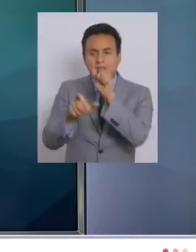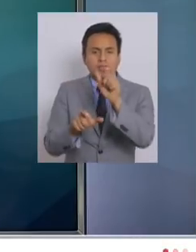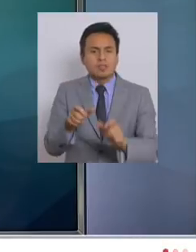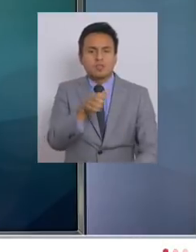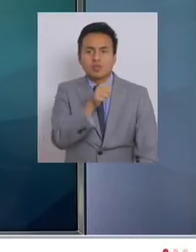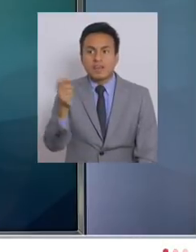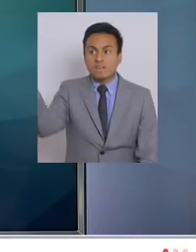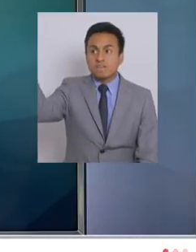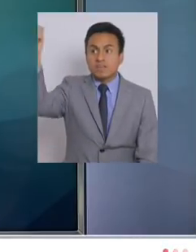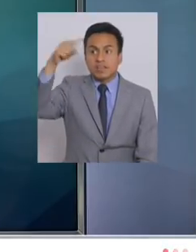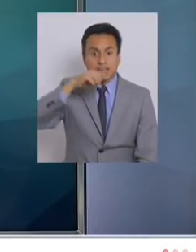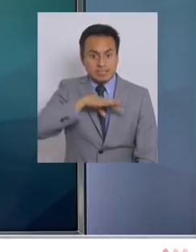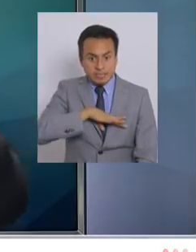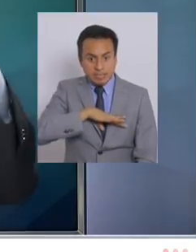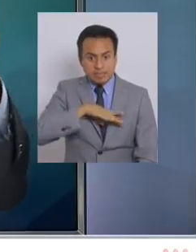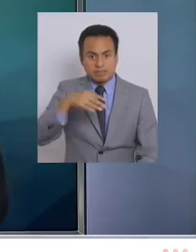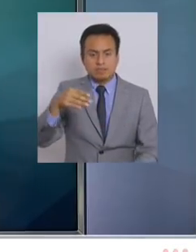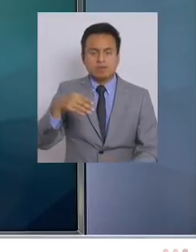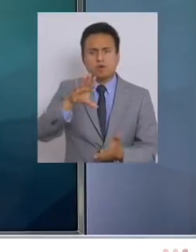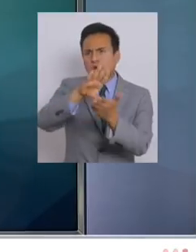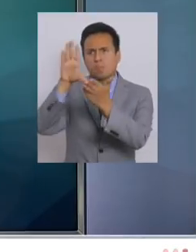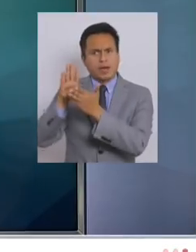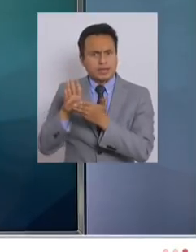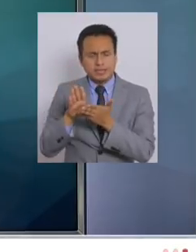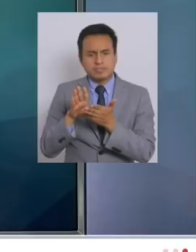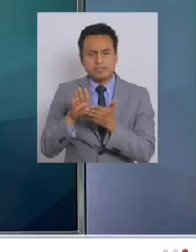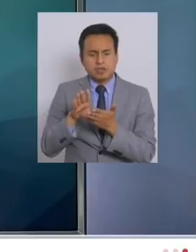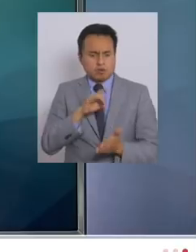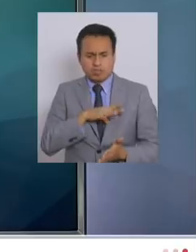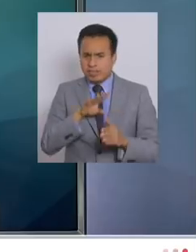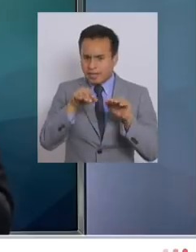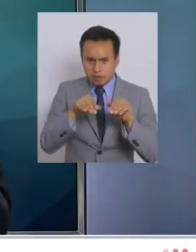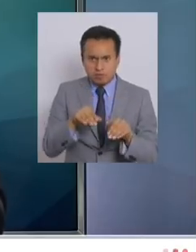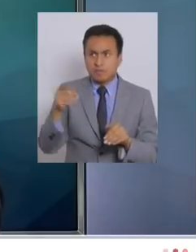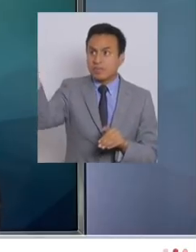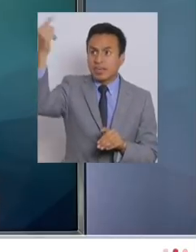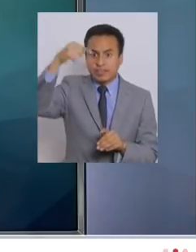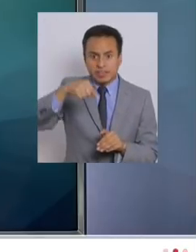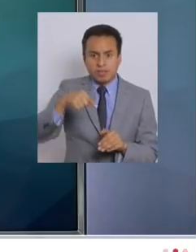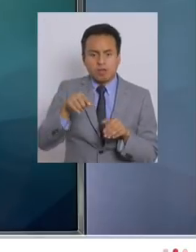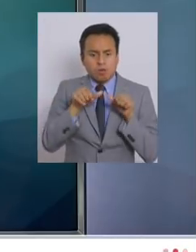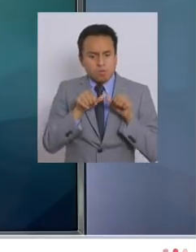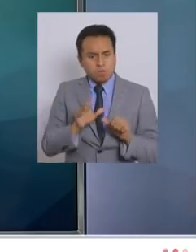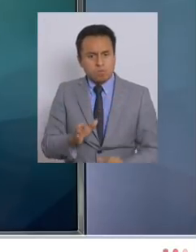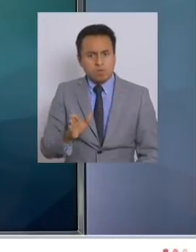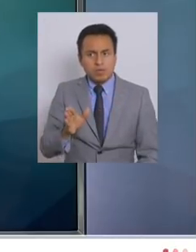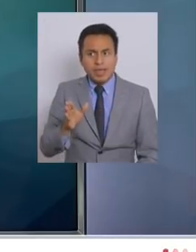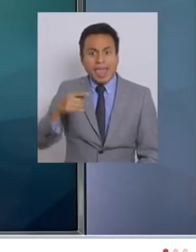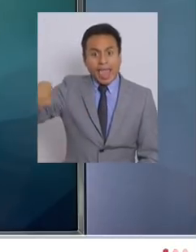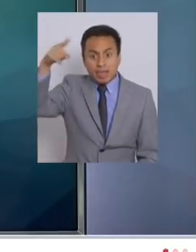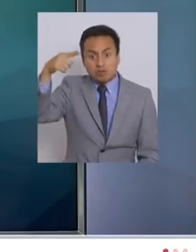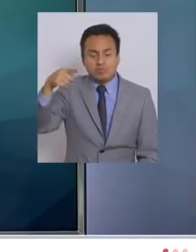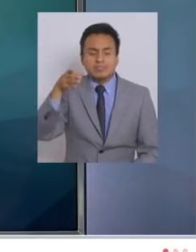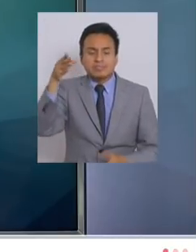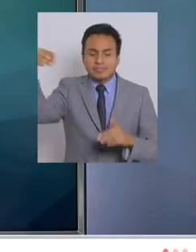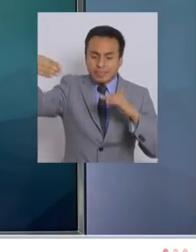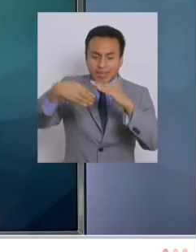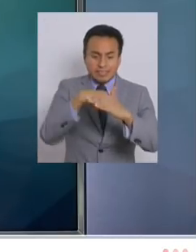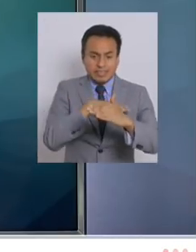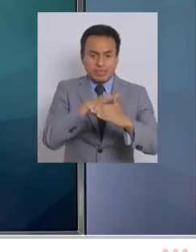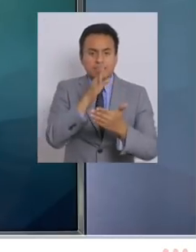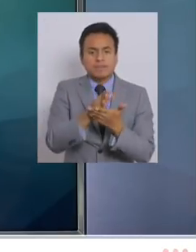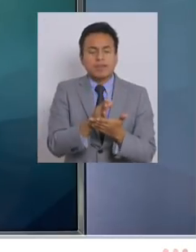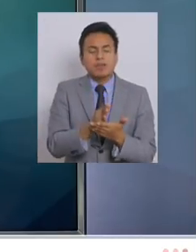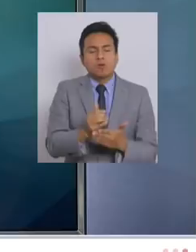personas que ingresan a nuestro país ya sean extranjeros ya sean chilenos ya sean residentes permanentes van a tener que cumplir